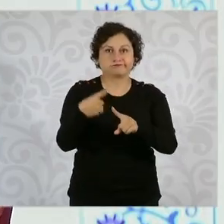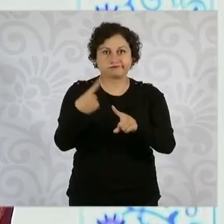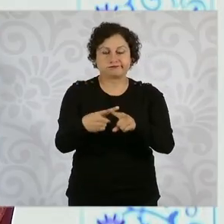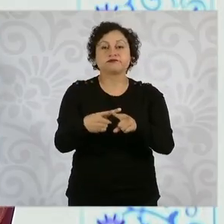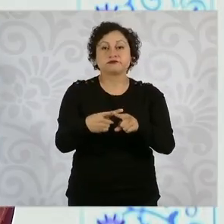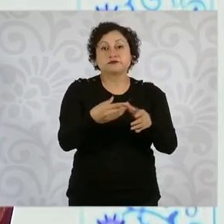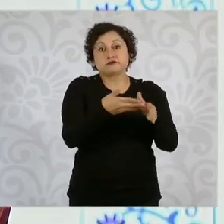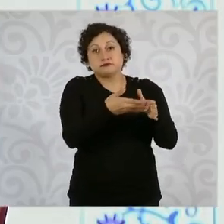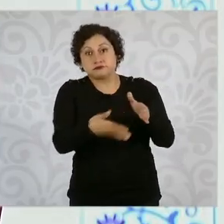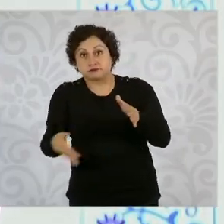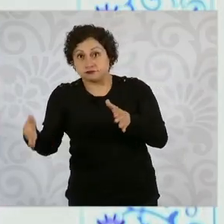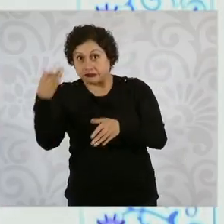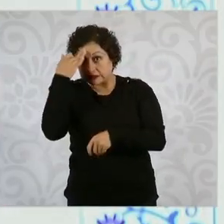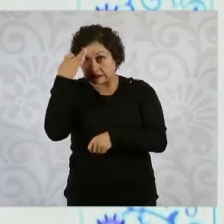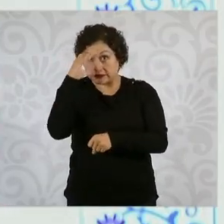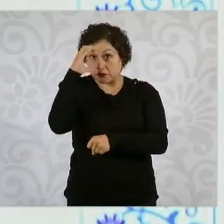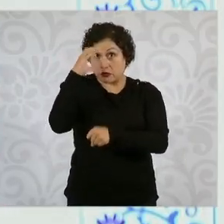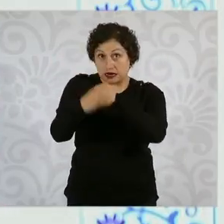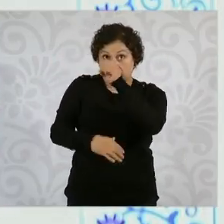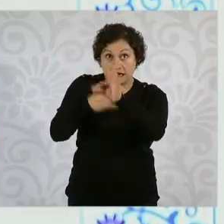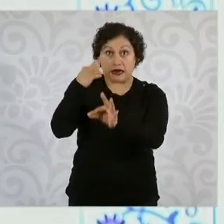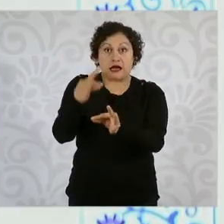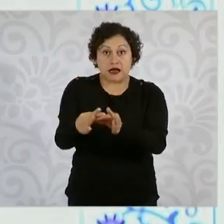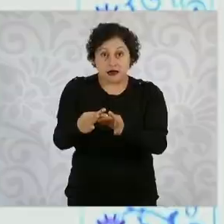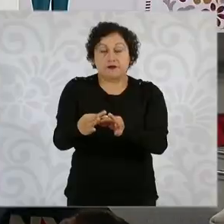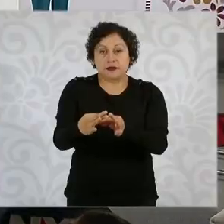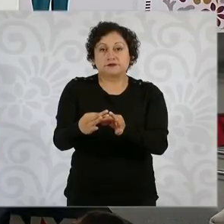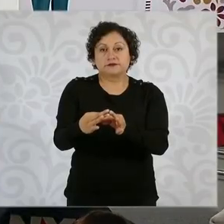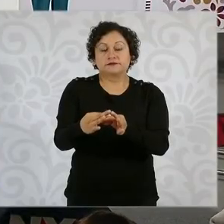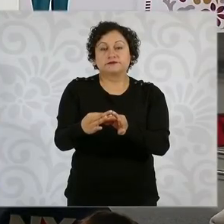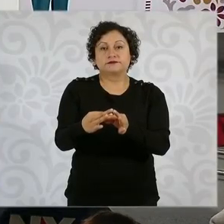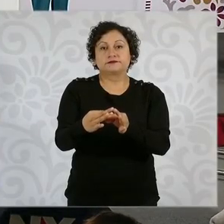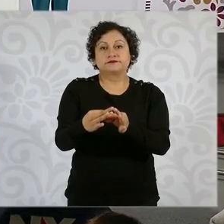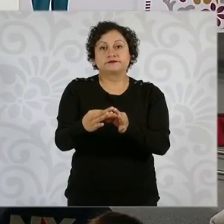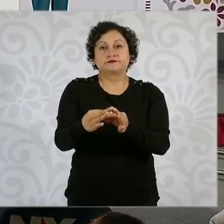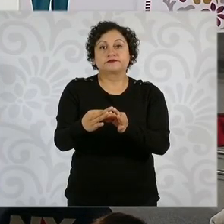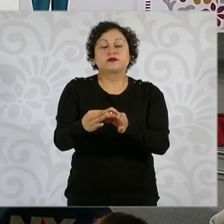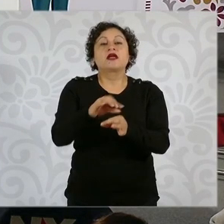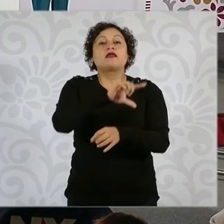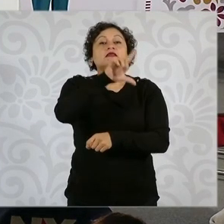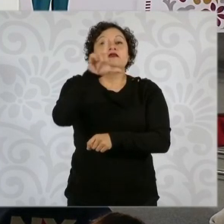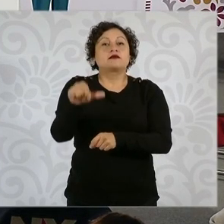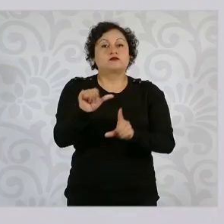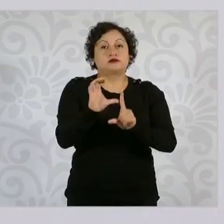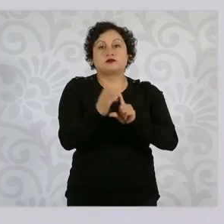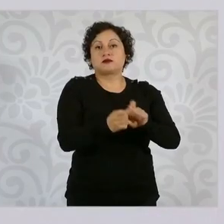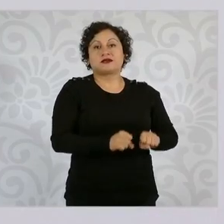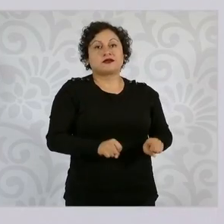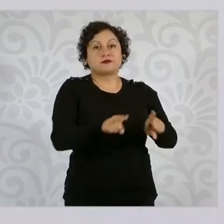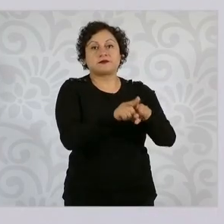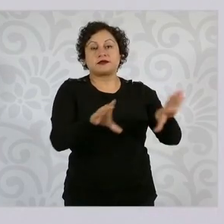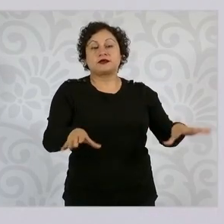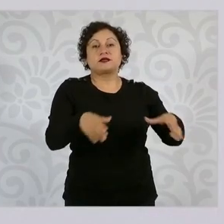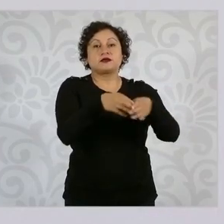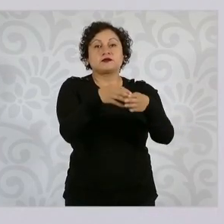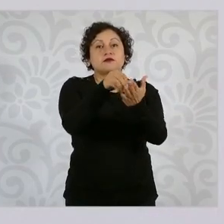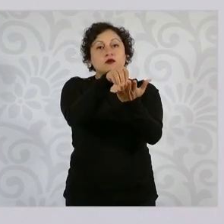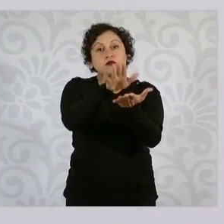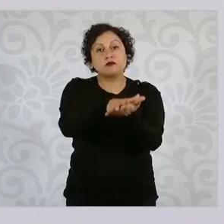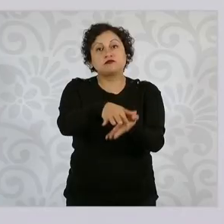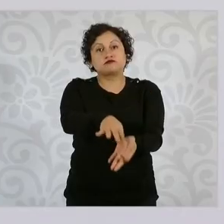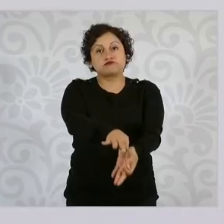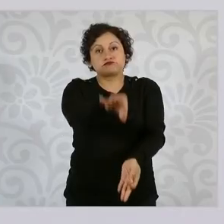paso, el plazo para inscribirse en la convocatoria, los comités publicarán la lista de las